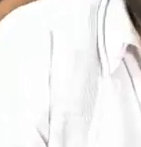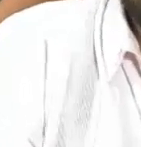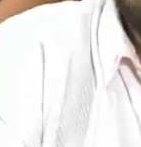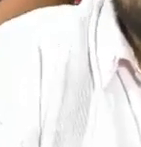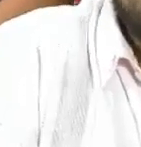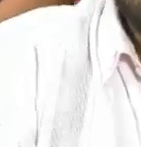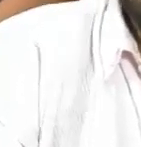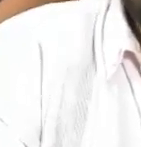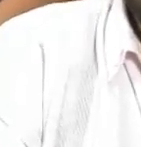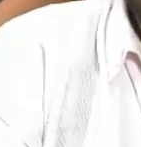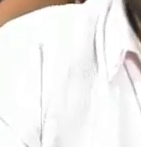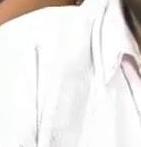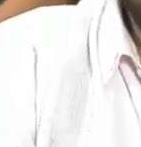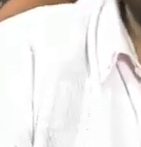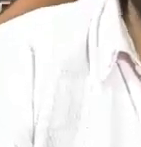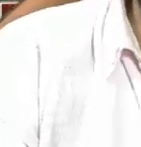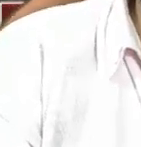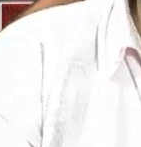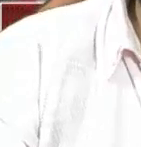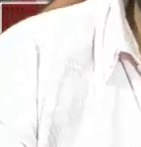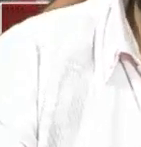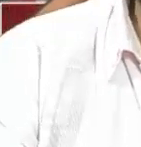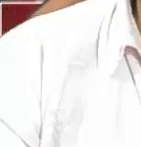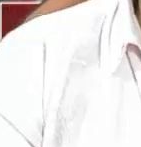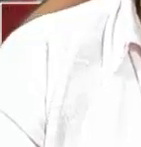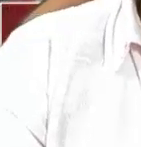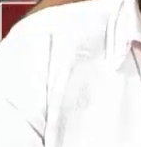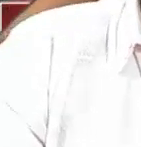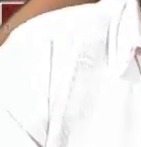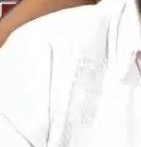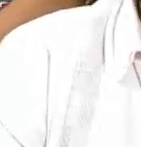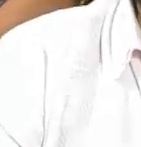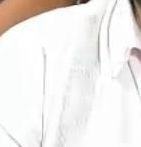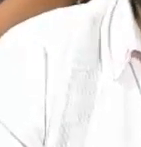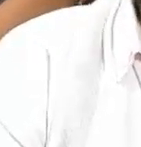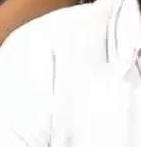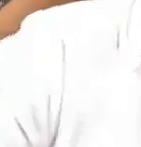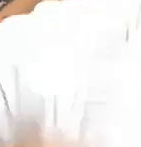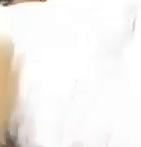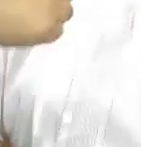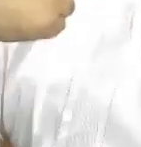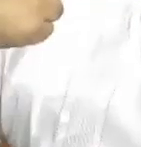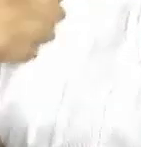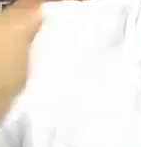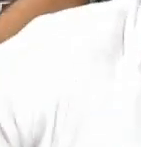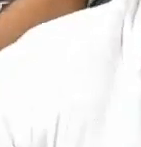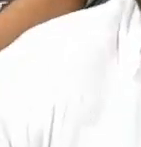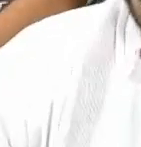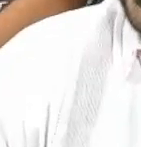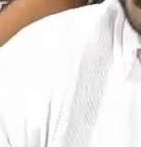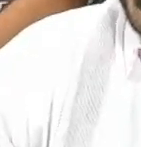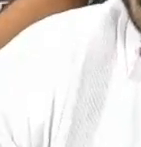esa suscripción nos vemos en un próximo vídeo y recuerden que más noticias y tops aquí en noti todos nos vemos